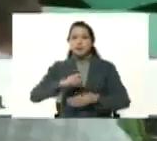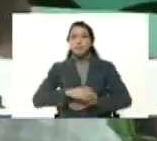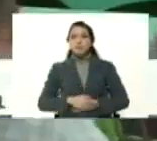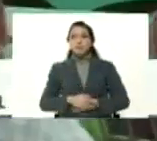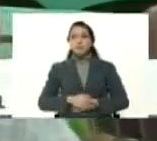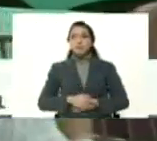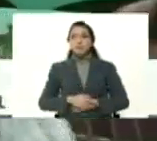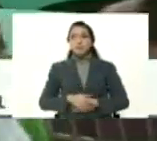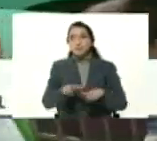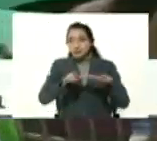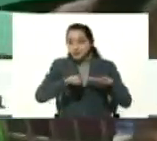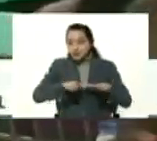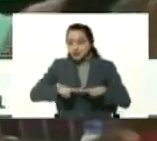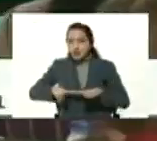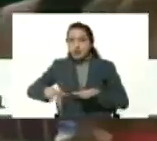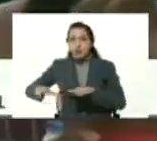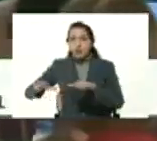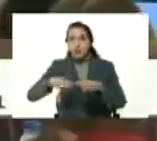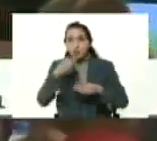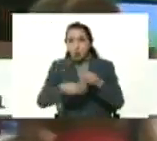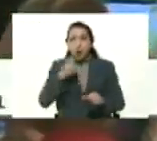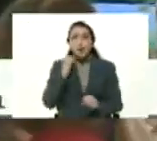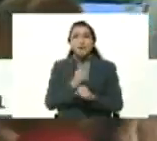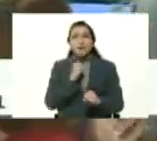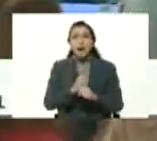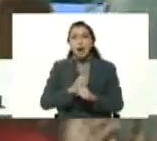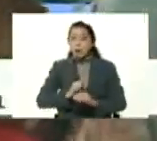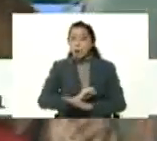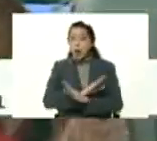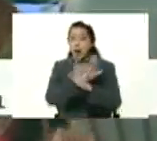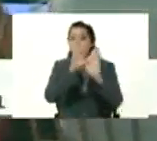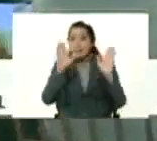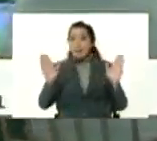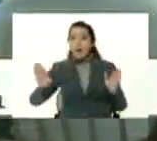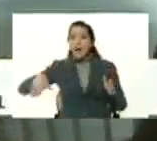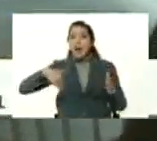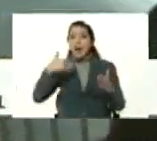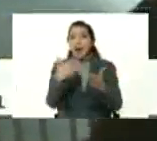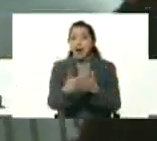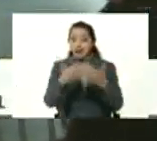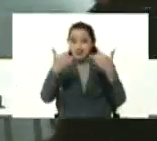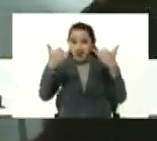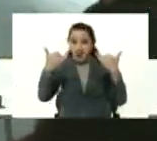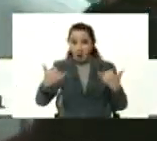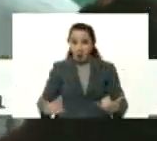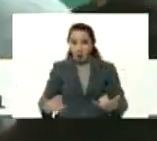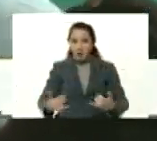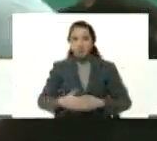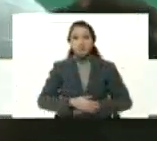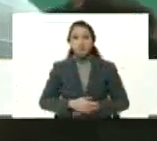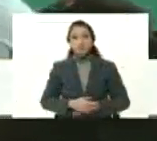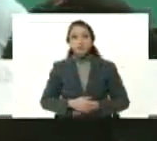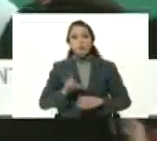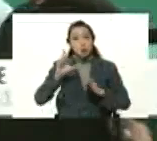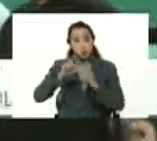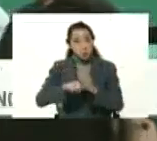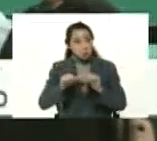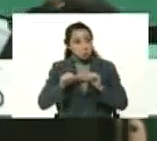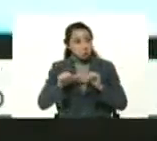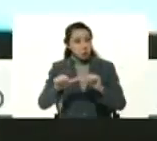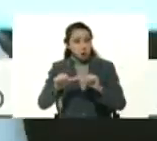laguito, trabajando desde esta mañana hasta esta hora, y después del pase seguiremos quedándonos